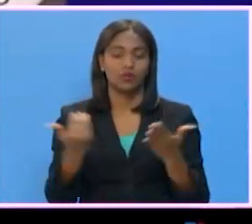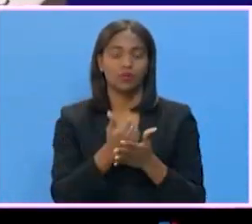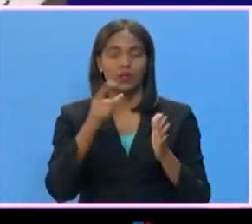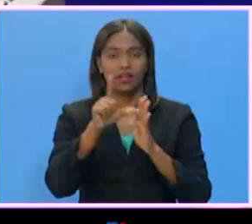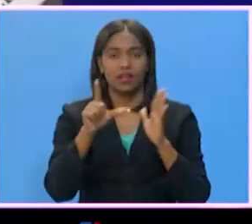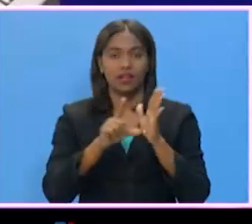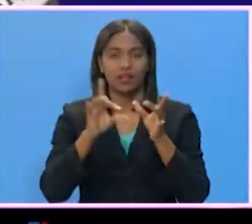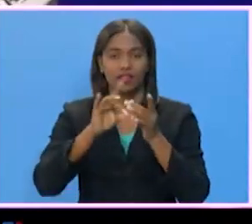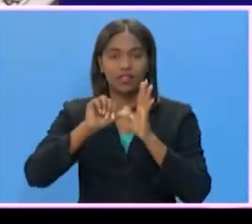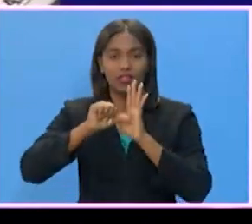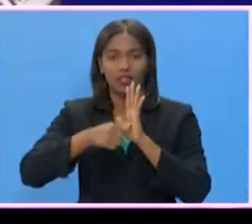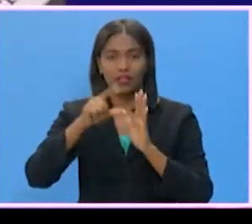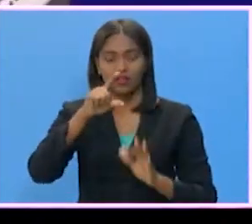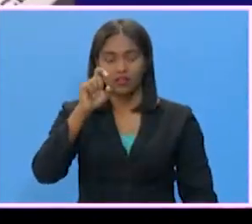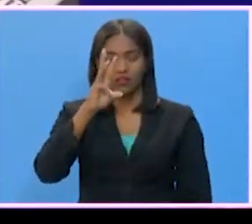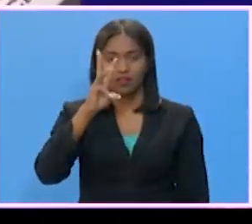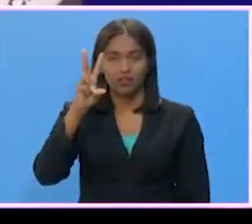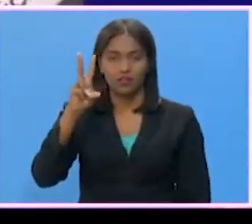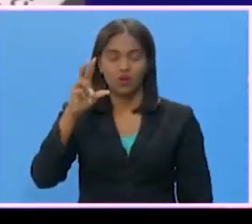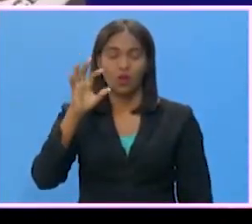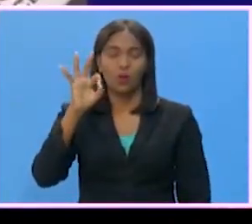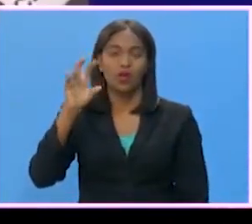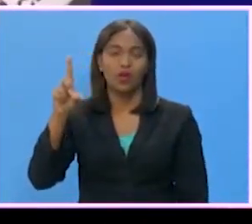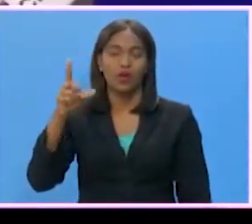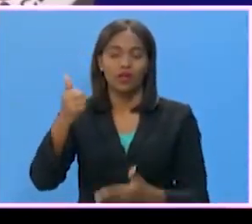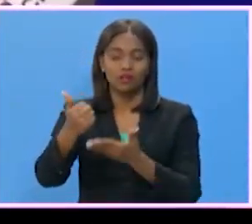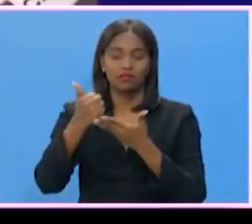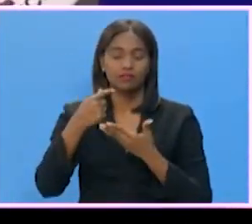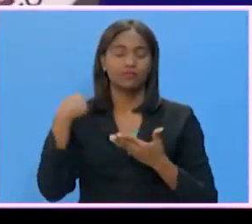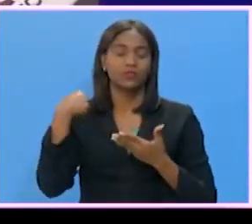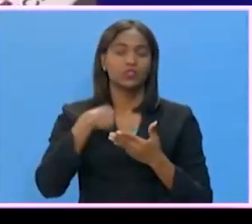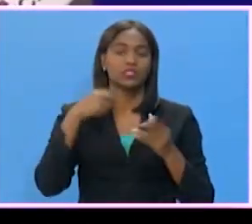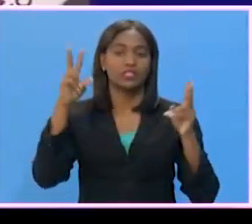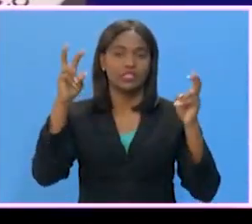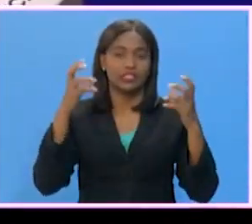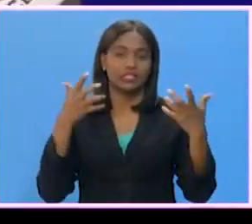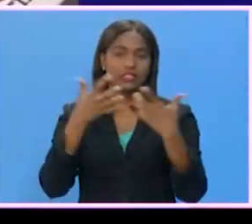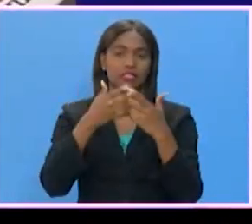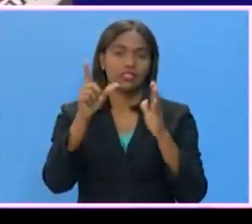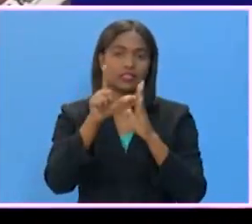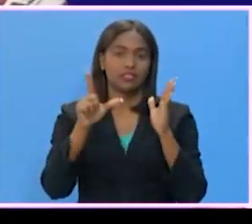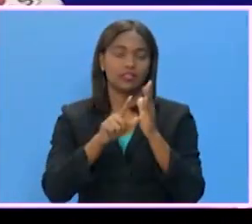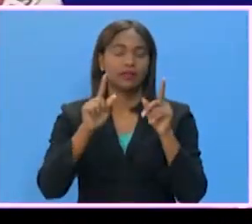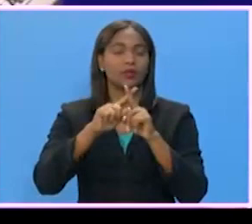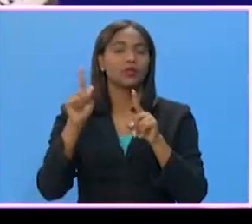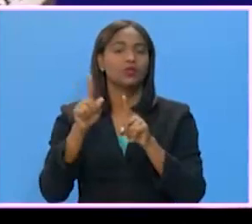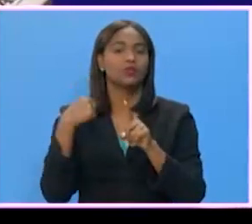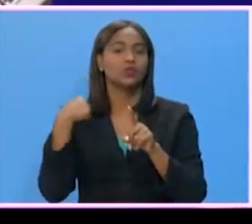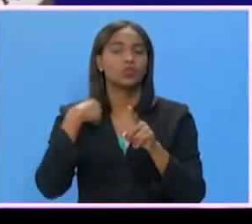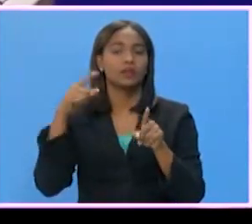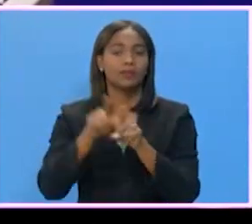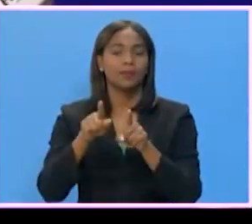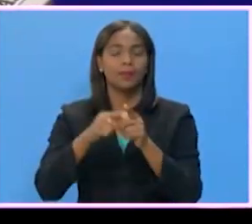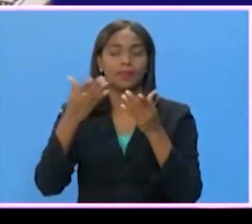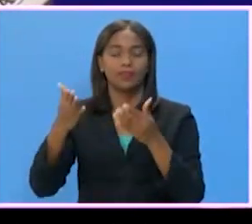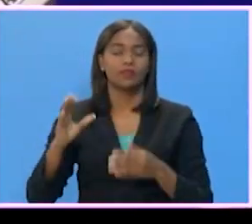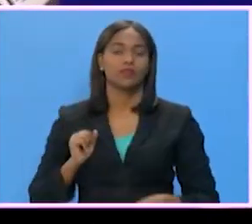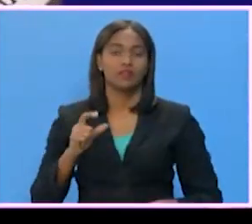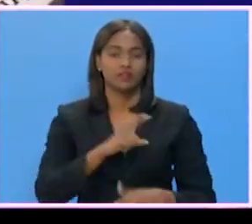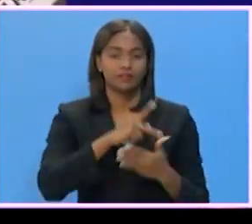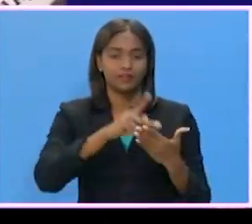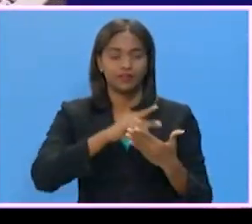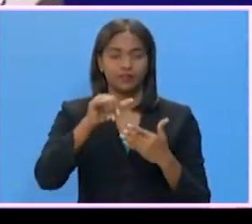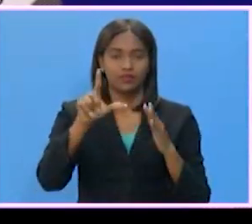aduana, la 168-21, que nos ayuda en el marco regulatorio, pero también tenemos en el Senado el anteproyecto de ley de los